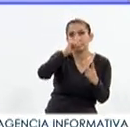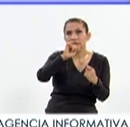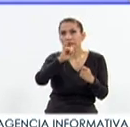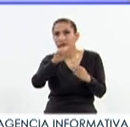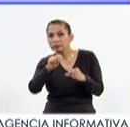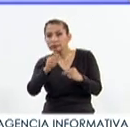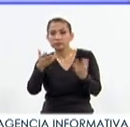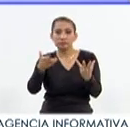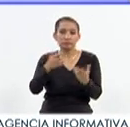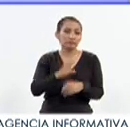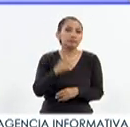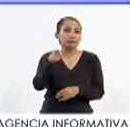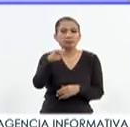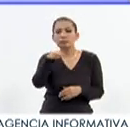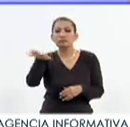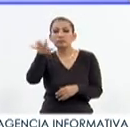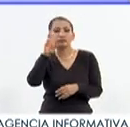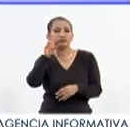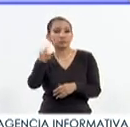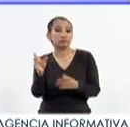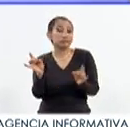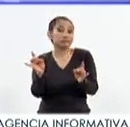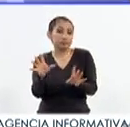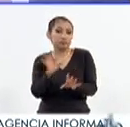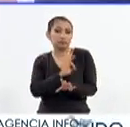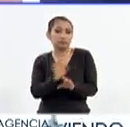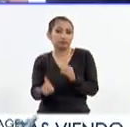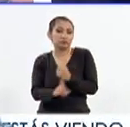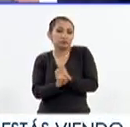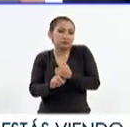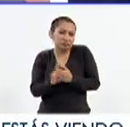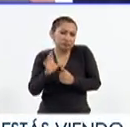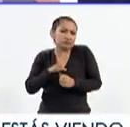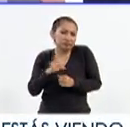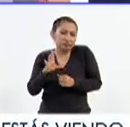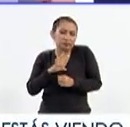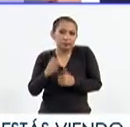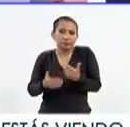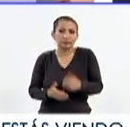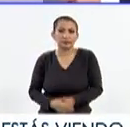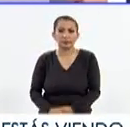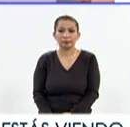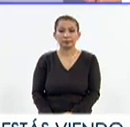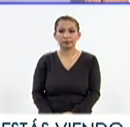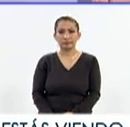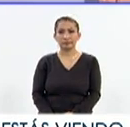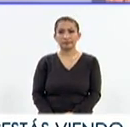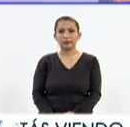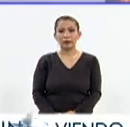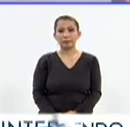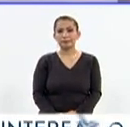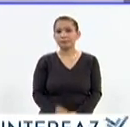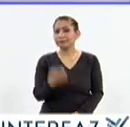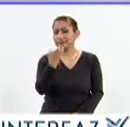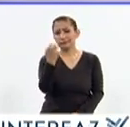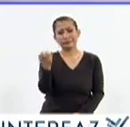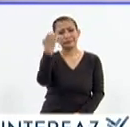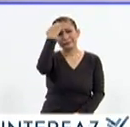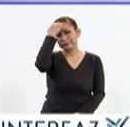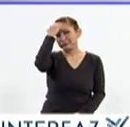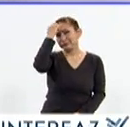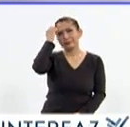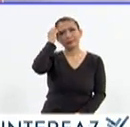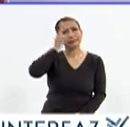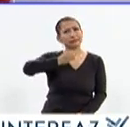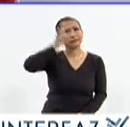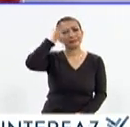si hacerlo, si no hacerlo, en fin, ante este tipo de supuestas adversidades que puede uno generarse en la mente? Pues que es una experiencia